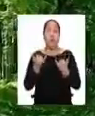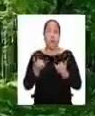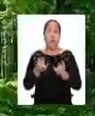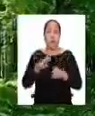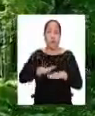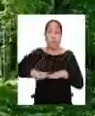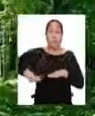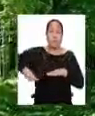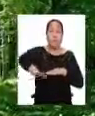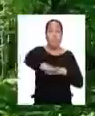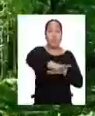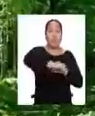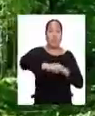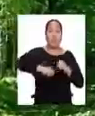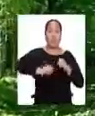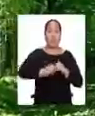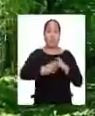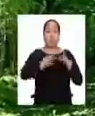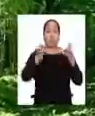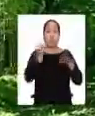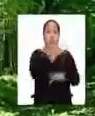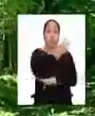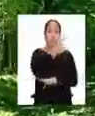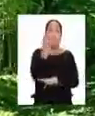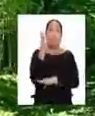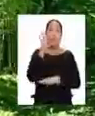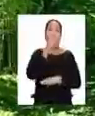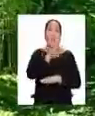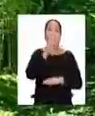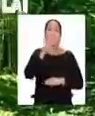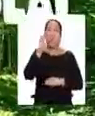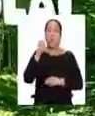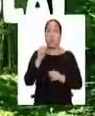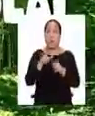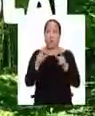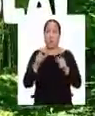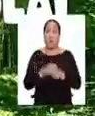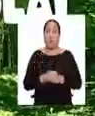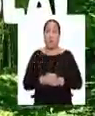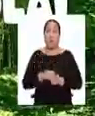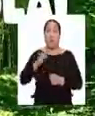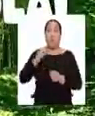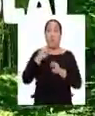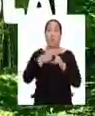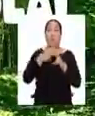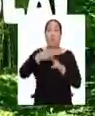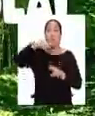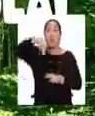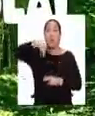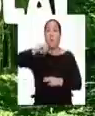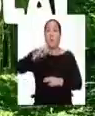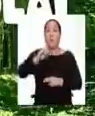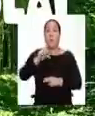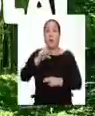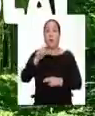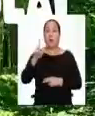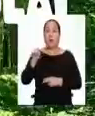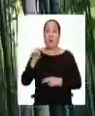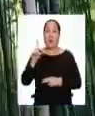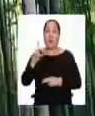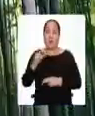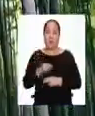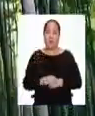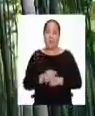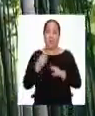esta superficie es un enorme bosque de 550 hectáreas. El bosque se llama Molai, en honor al apodo de